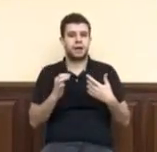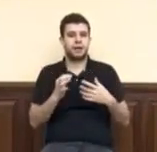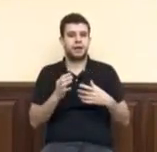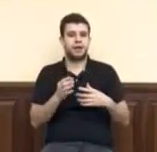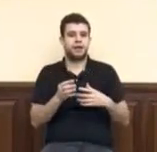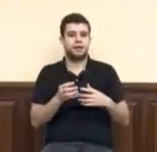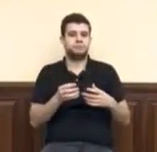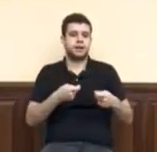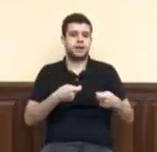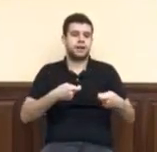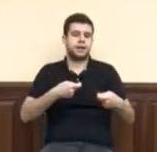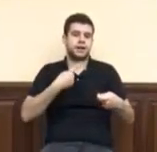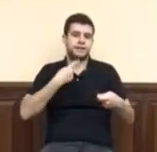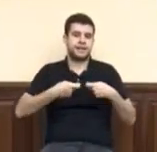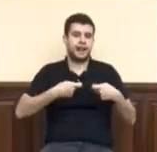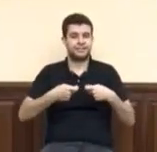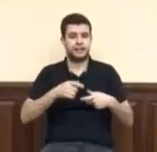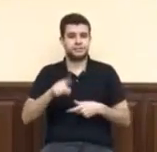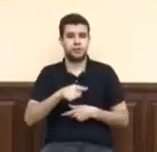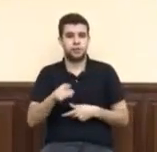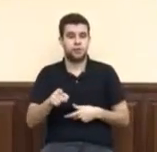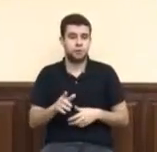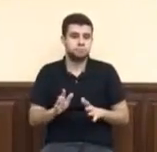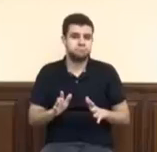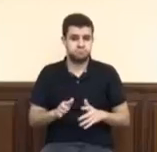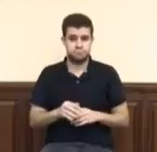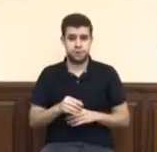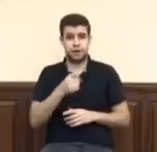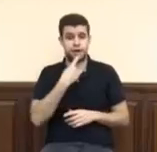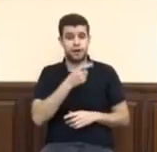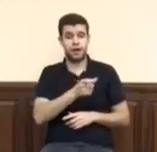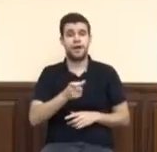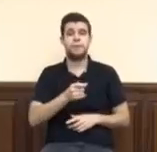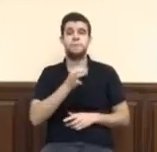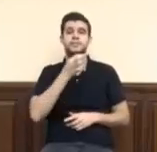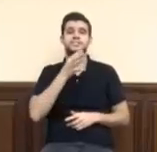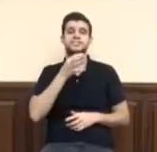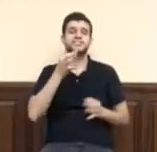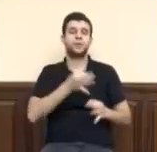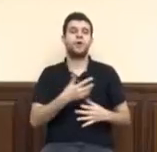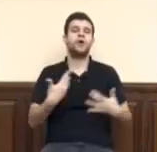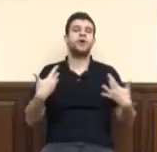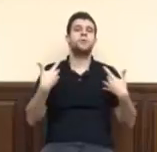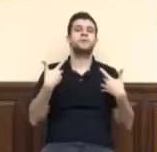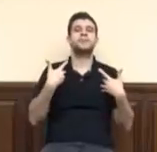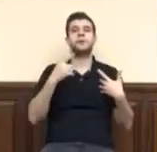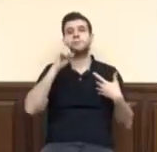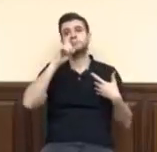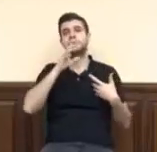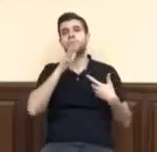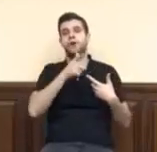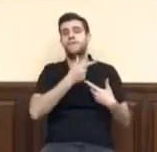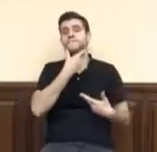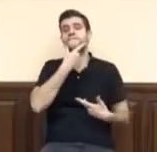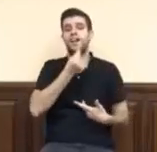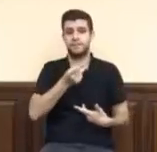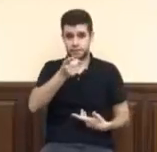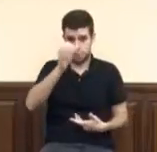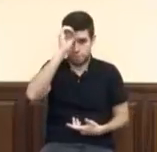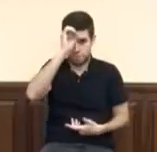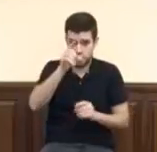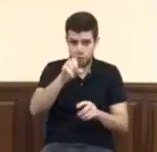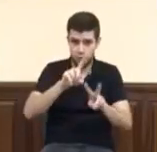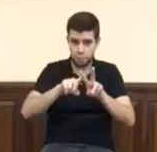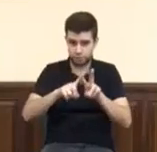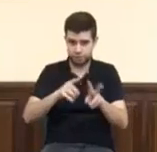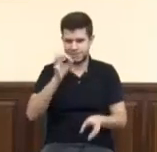se prostituyen, por supuesto, pues porque es lo más fácil, ¿verdad? Seguro que dicen esa frase tan ignorante y tan manida de «¿a